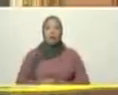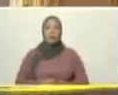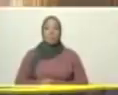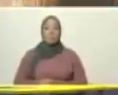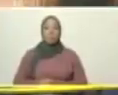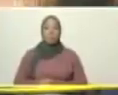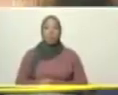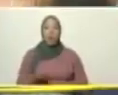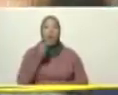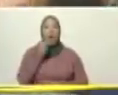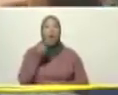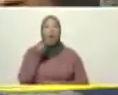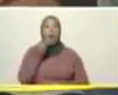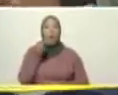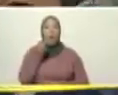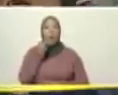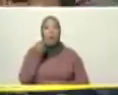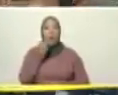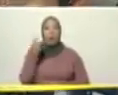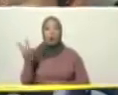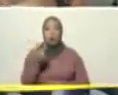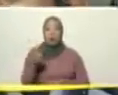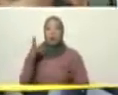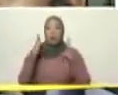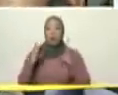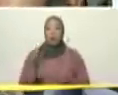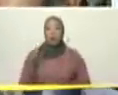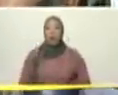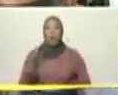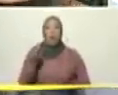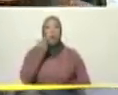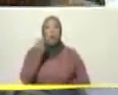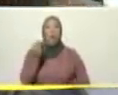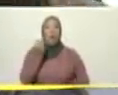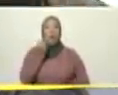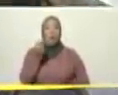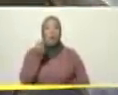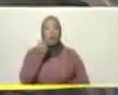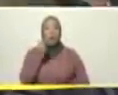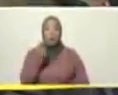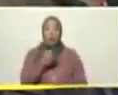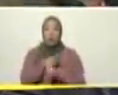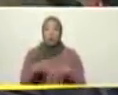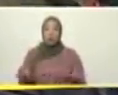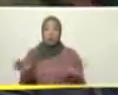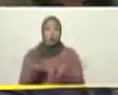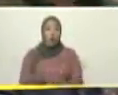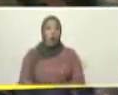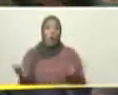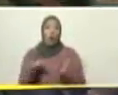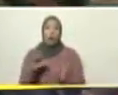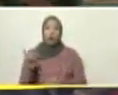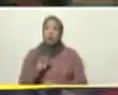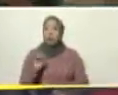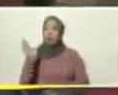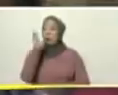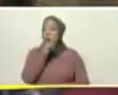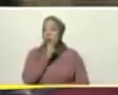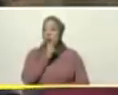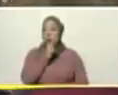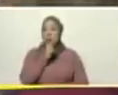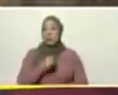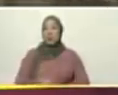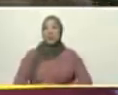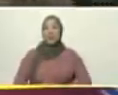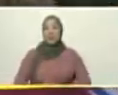El bobolongo, lo llaman en Venezuela. No tiene traducción bobolongo a otros idiomas. En el inglés, ¿cómo se